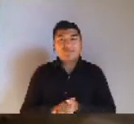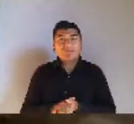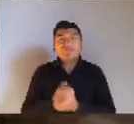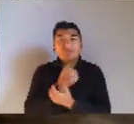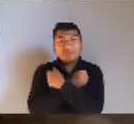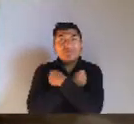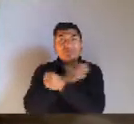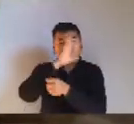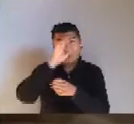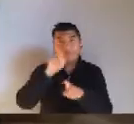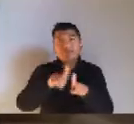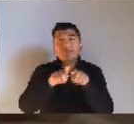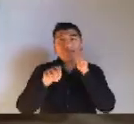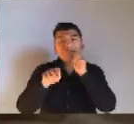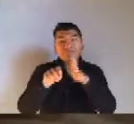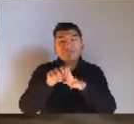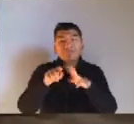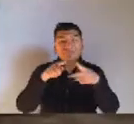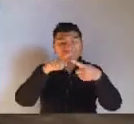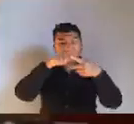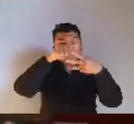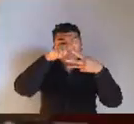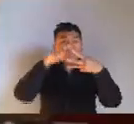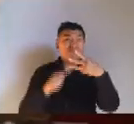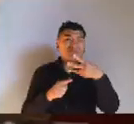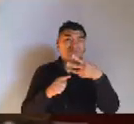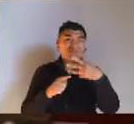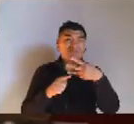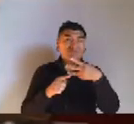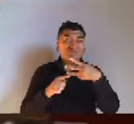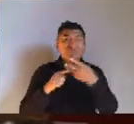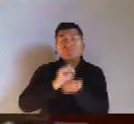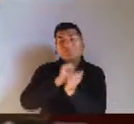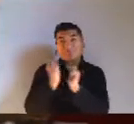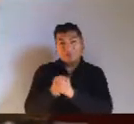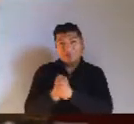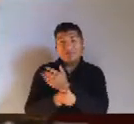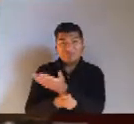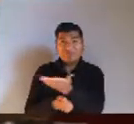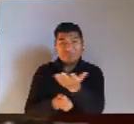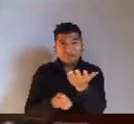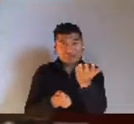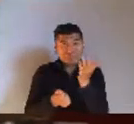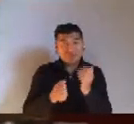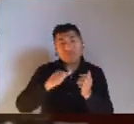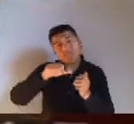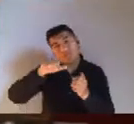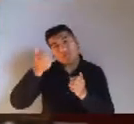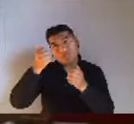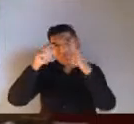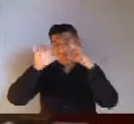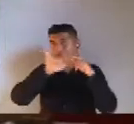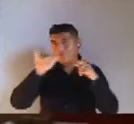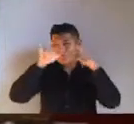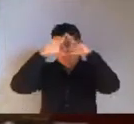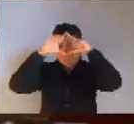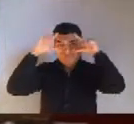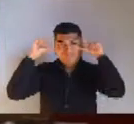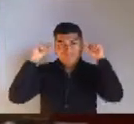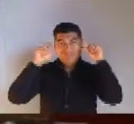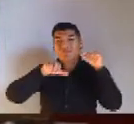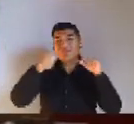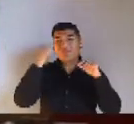Queridos hermanos, que estos tres criterios les conviertan a ustedes en otros Moiséses, en